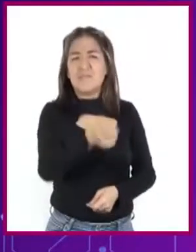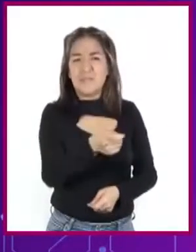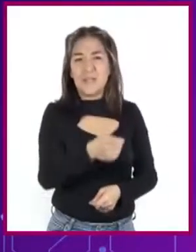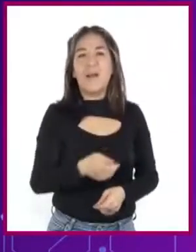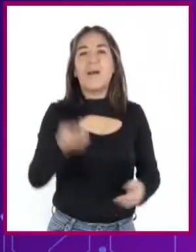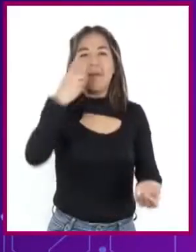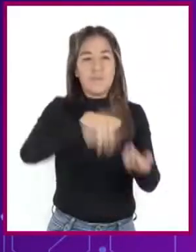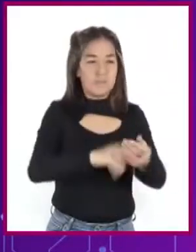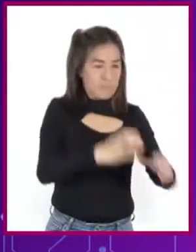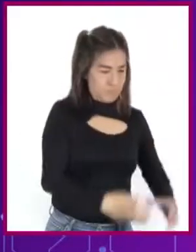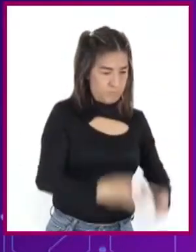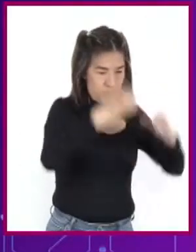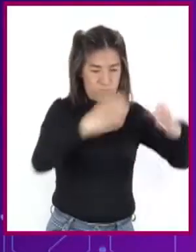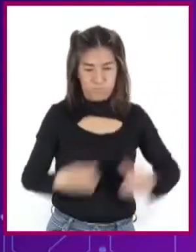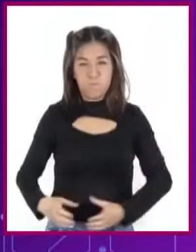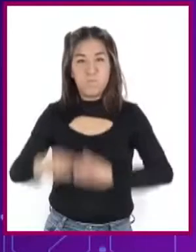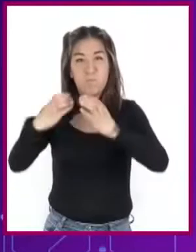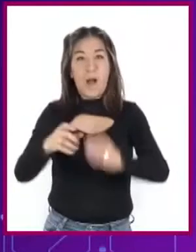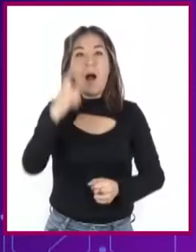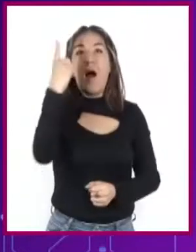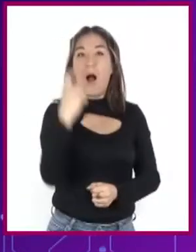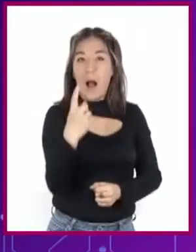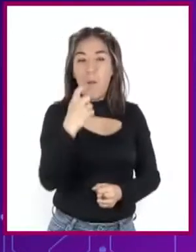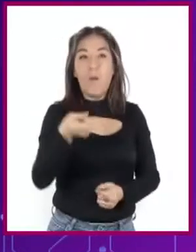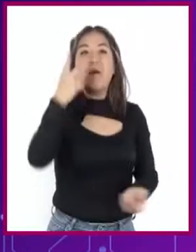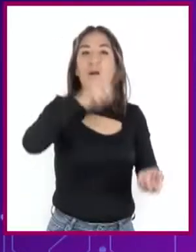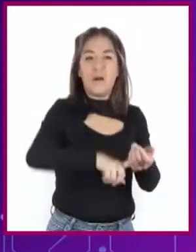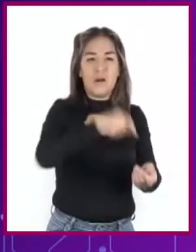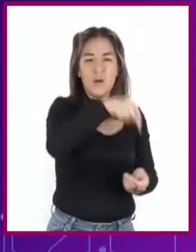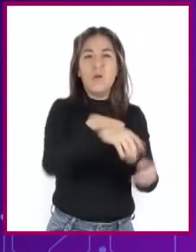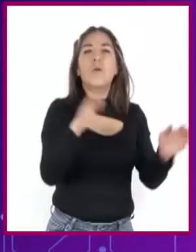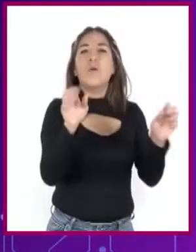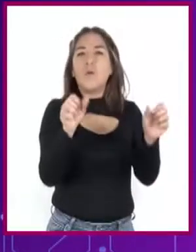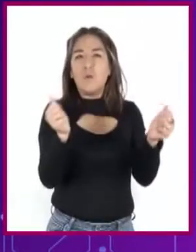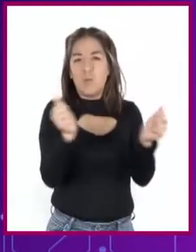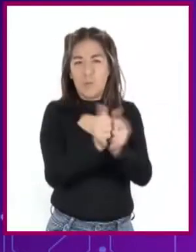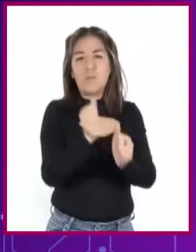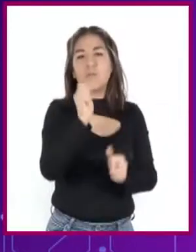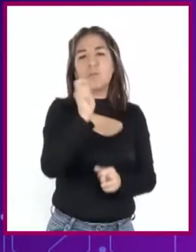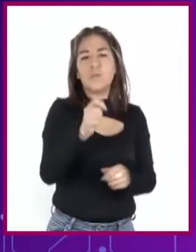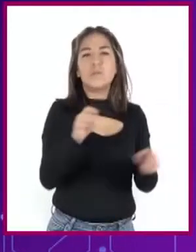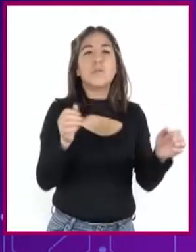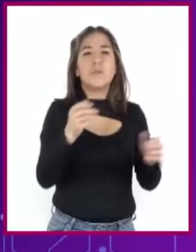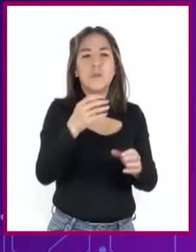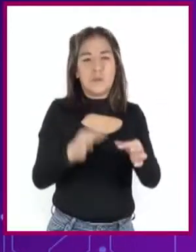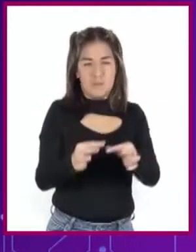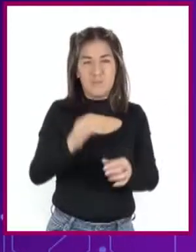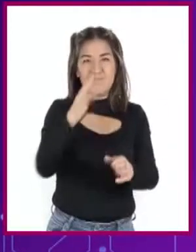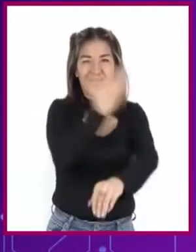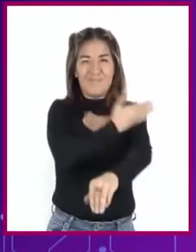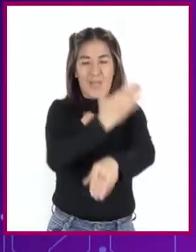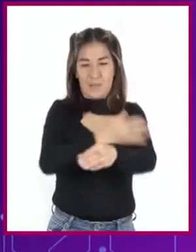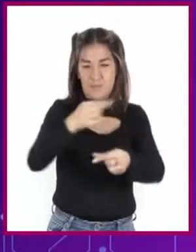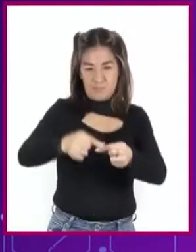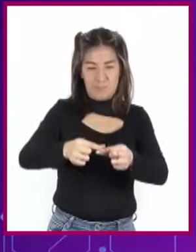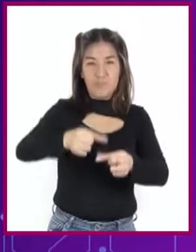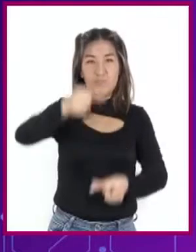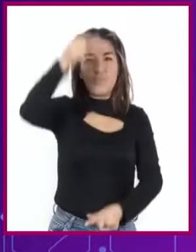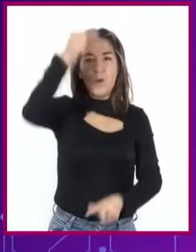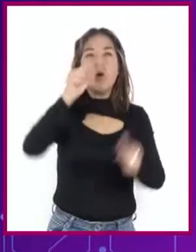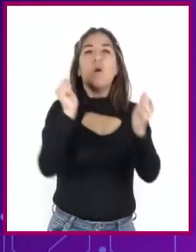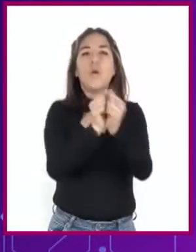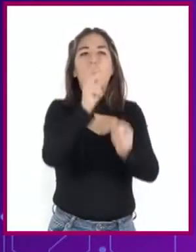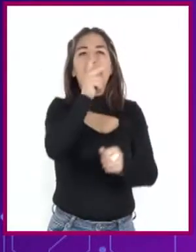2 cubas de agua provistas del grifo y sumergidas de forma vertical una tablilla con los signos y señales que